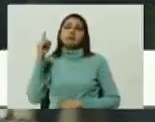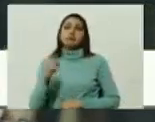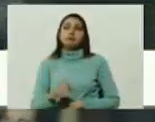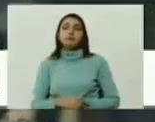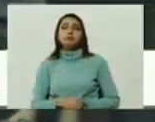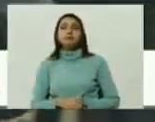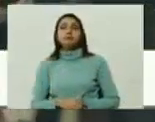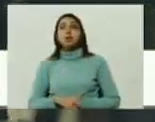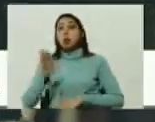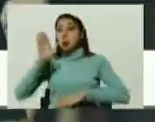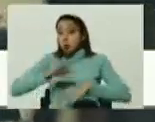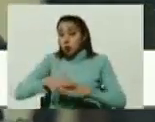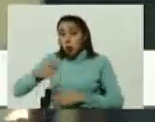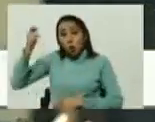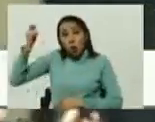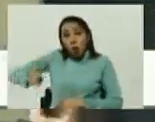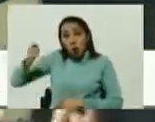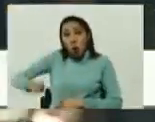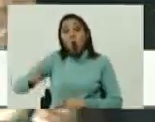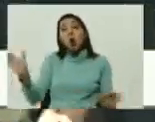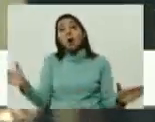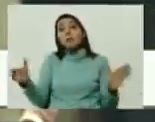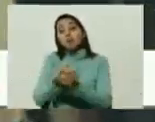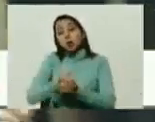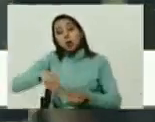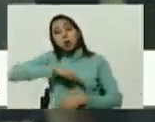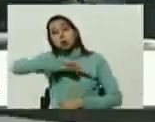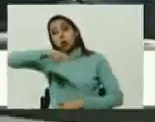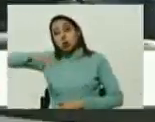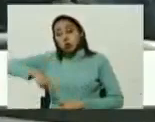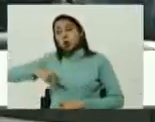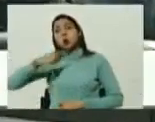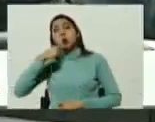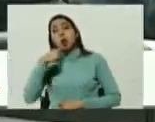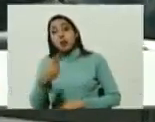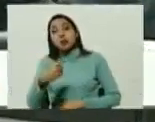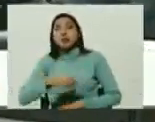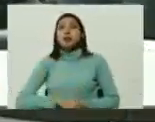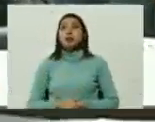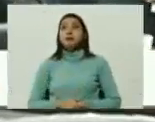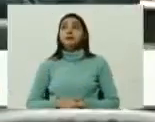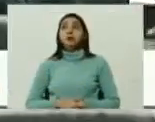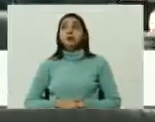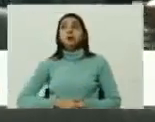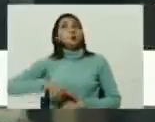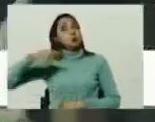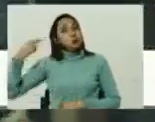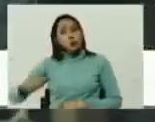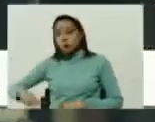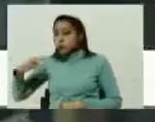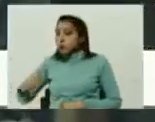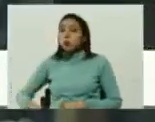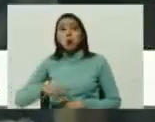con el ga diputado y en podemos nos cansaremos nunca que nunca lo hago último adulto mayor a venezuela